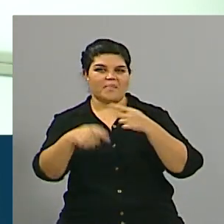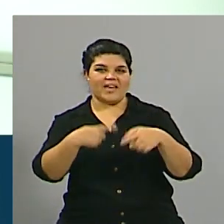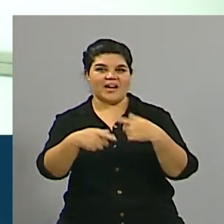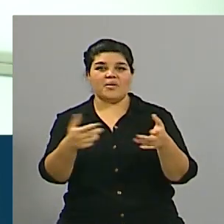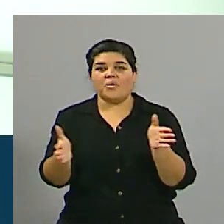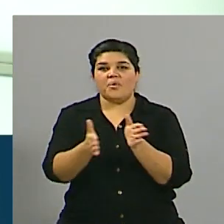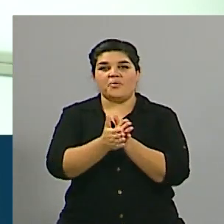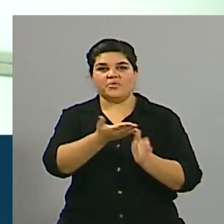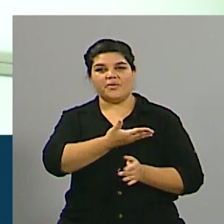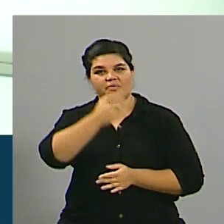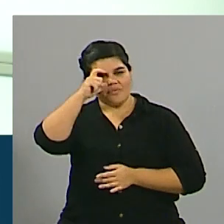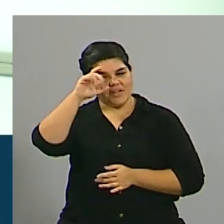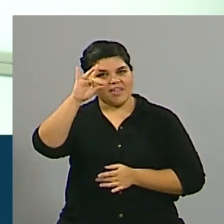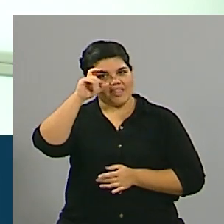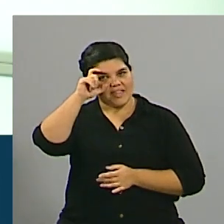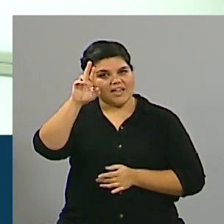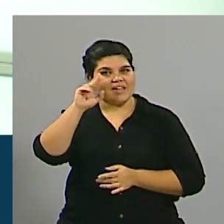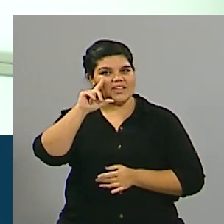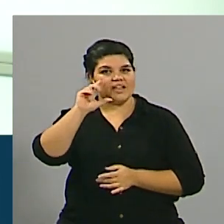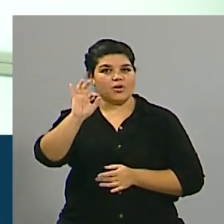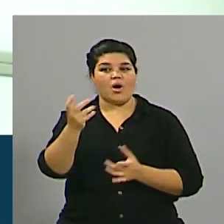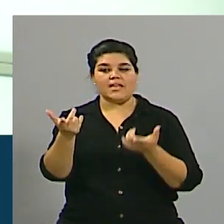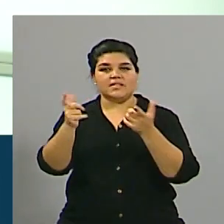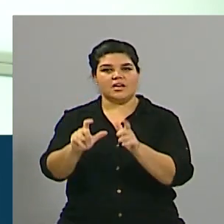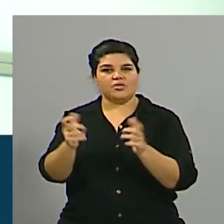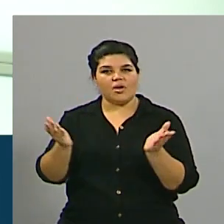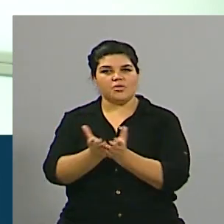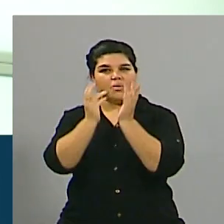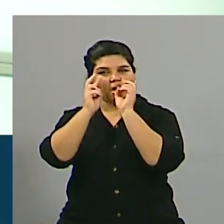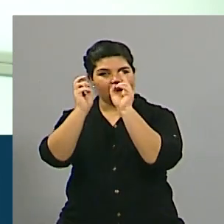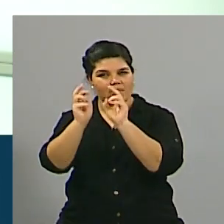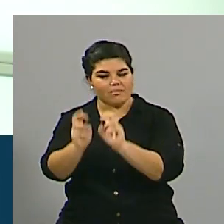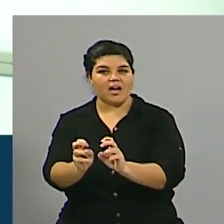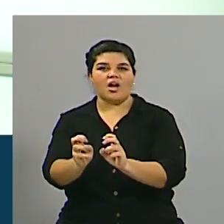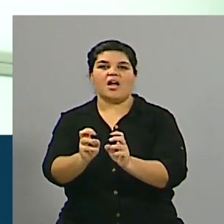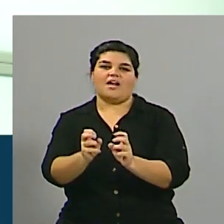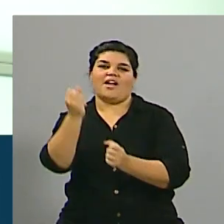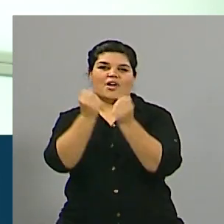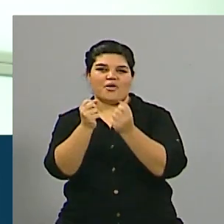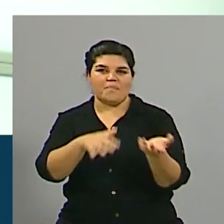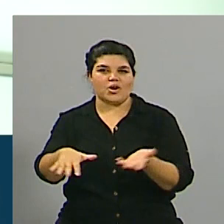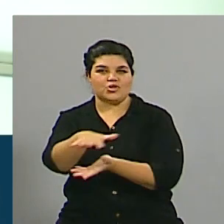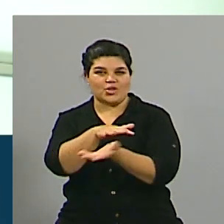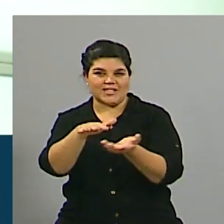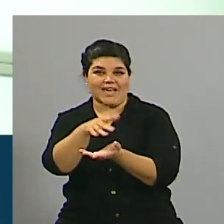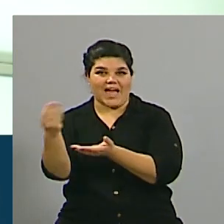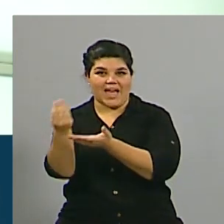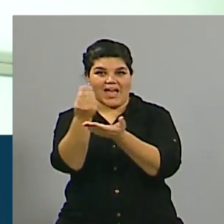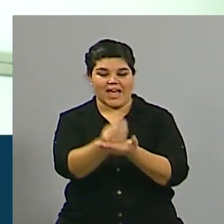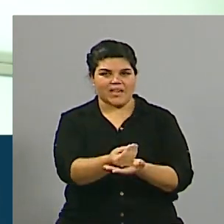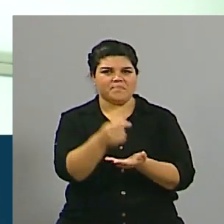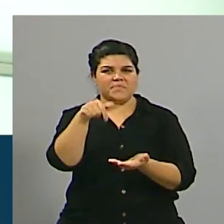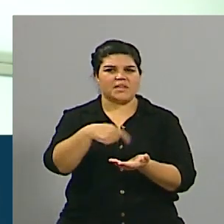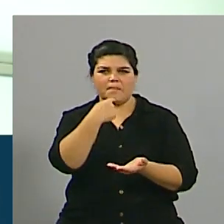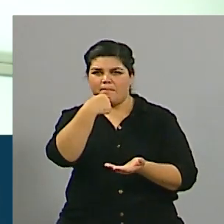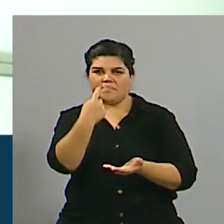Federico Cyrulnik, que es economista del Centro de Estudios Económicos y Sociales, y el tema hoy es dolarización. La pregunta